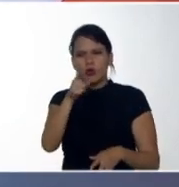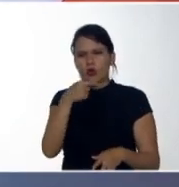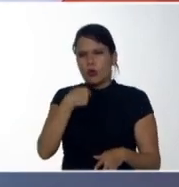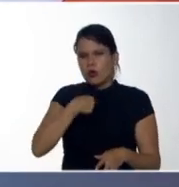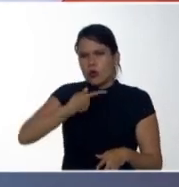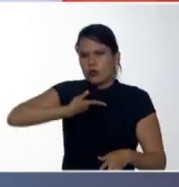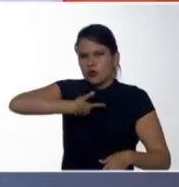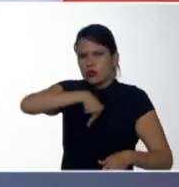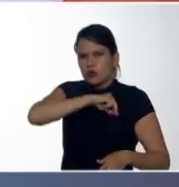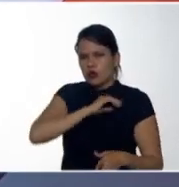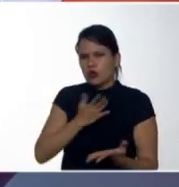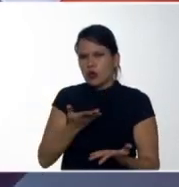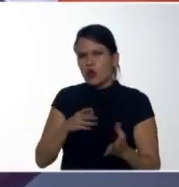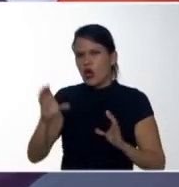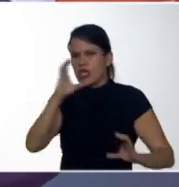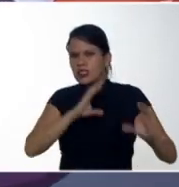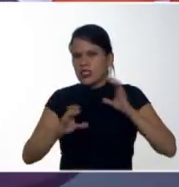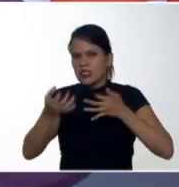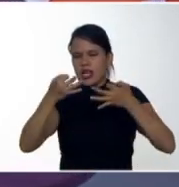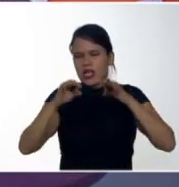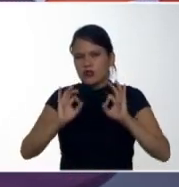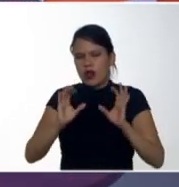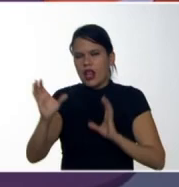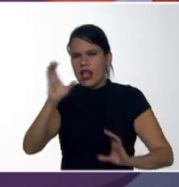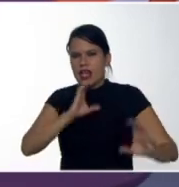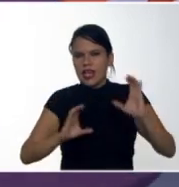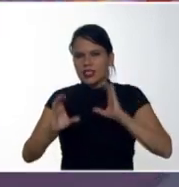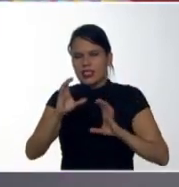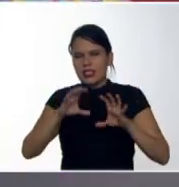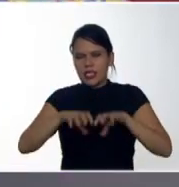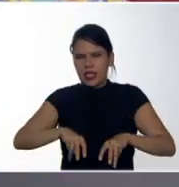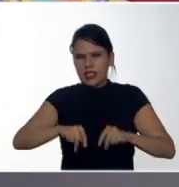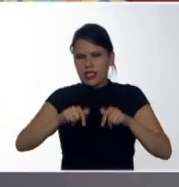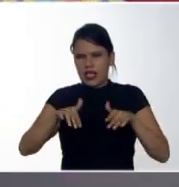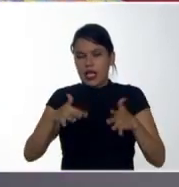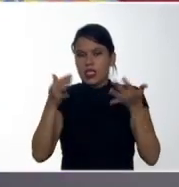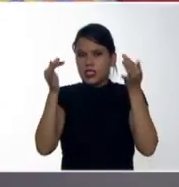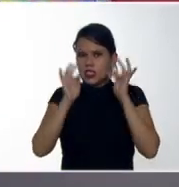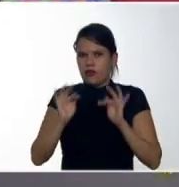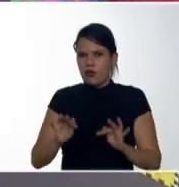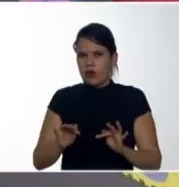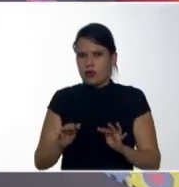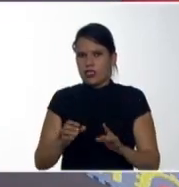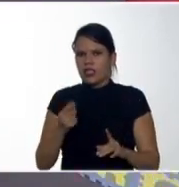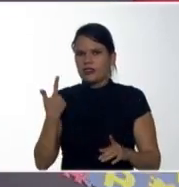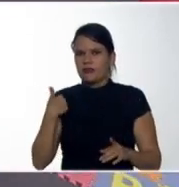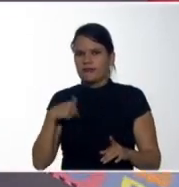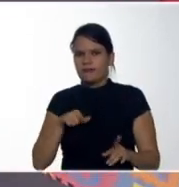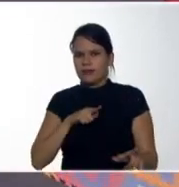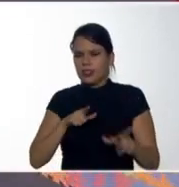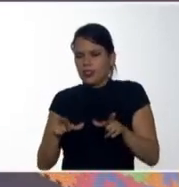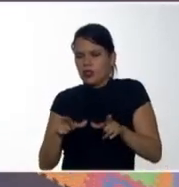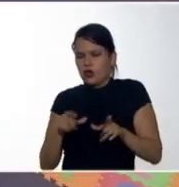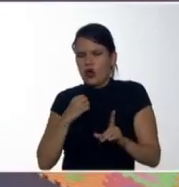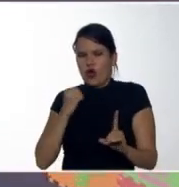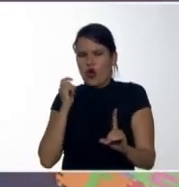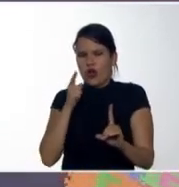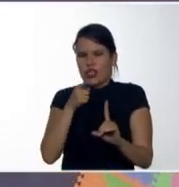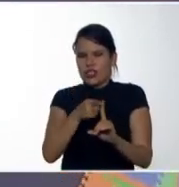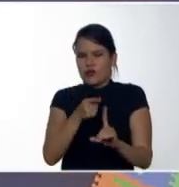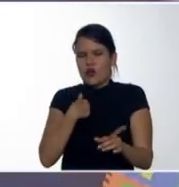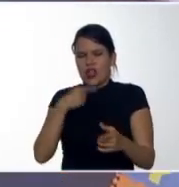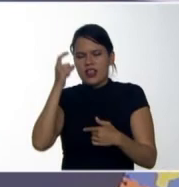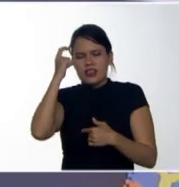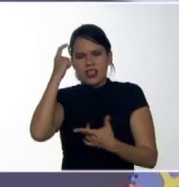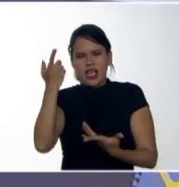en torno a las ciencias naturales y a las ciencias de la Tierra. De esa manera cumplimos los objetivos pedagógicos del día que